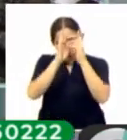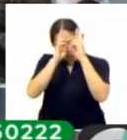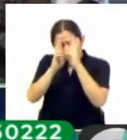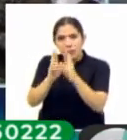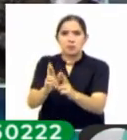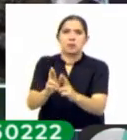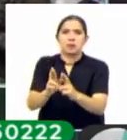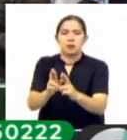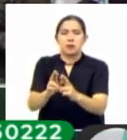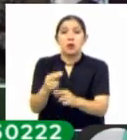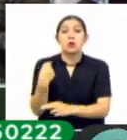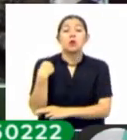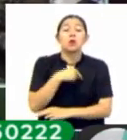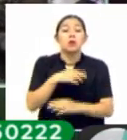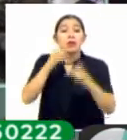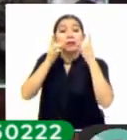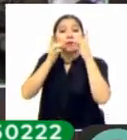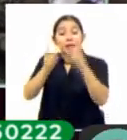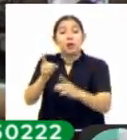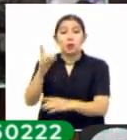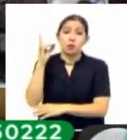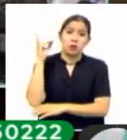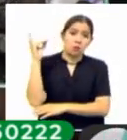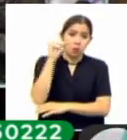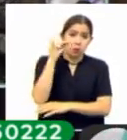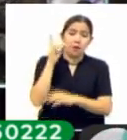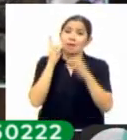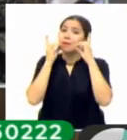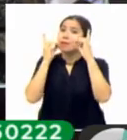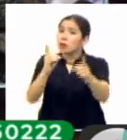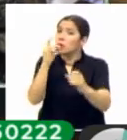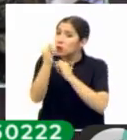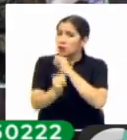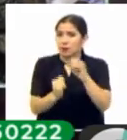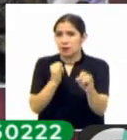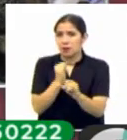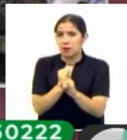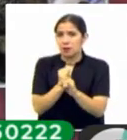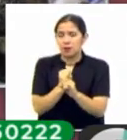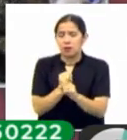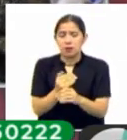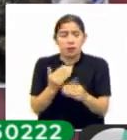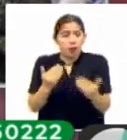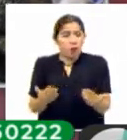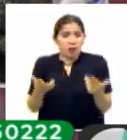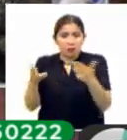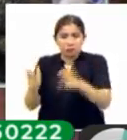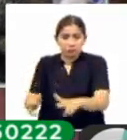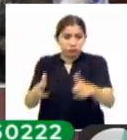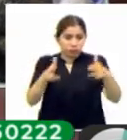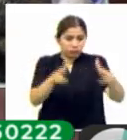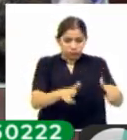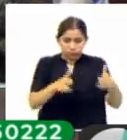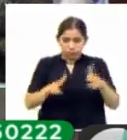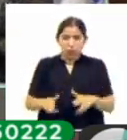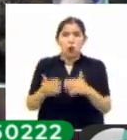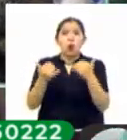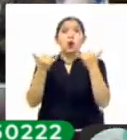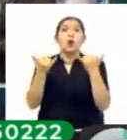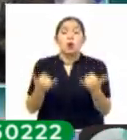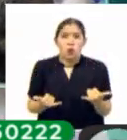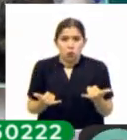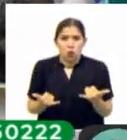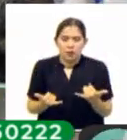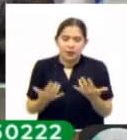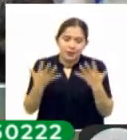y hacemos esta denuncia a nivel nacional e internacional. Y finalmente, todos los hechos de hoy día que han desembocado